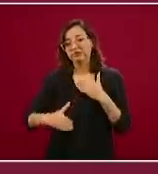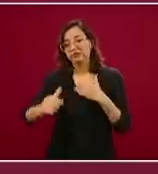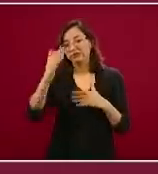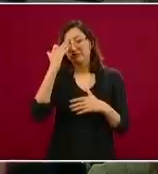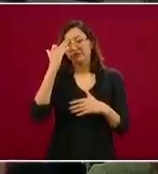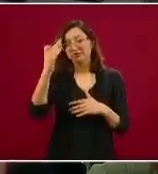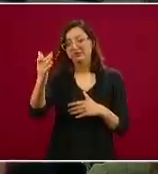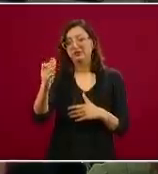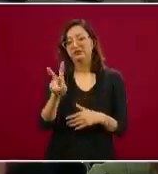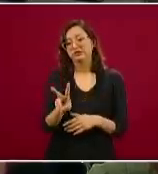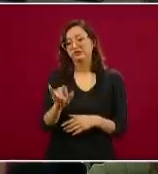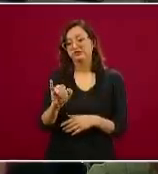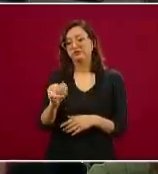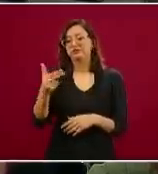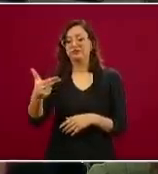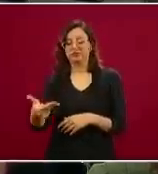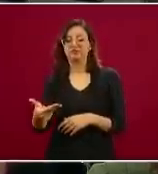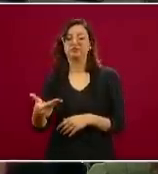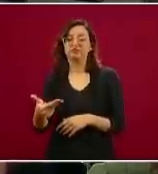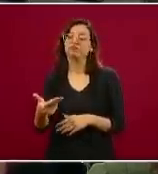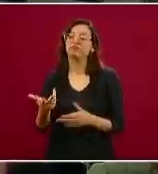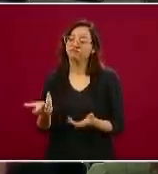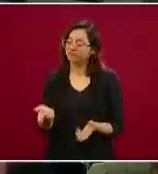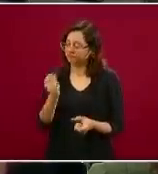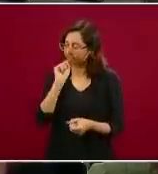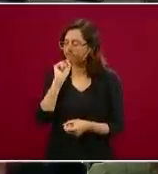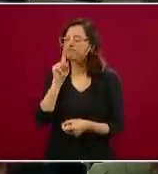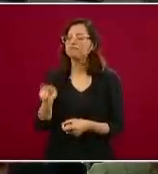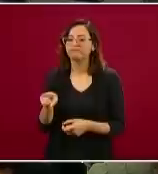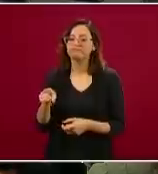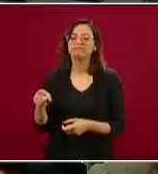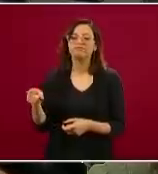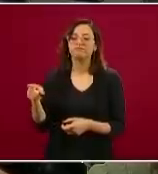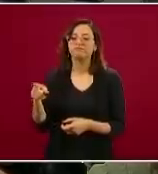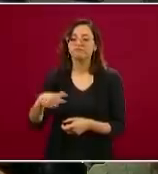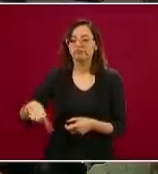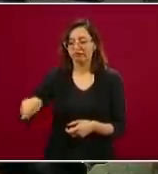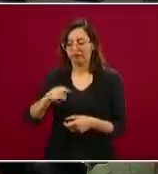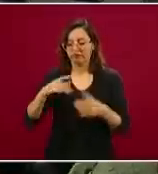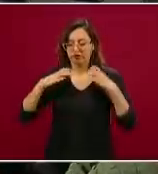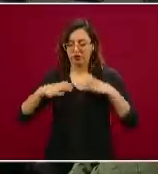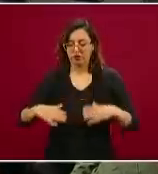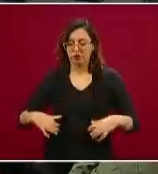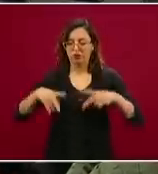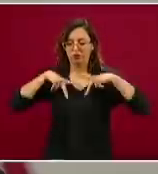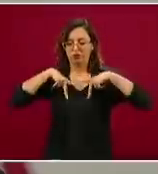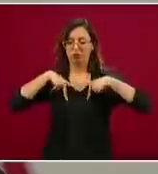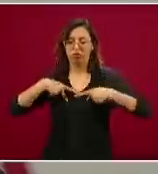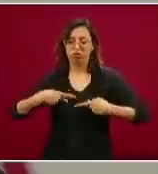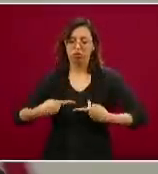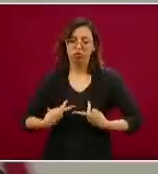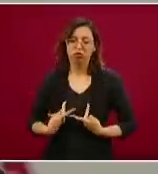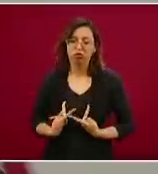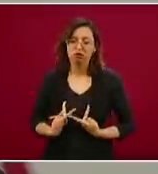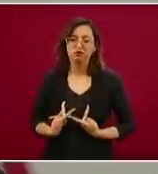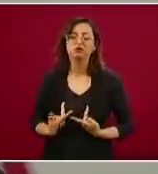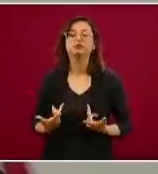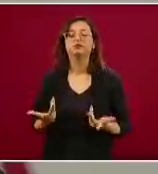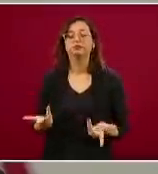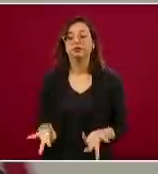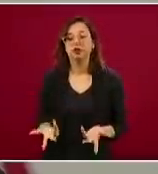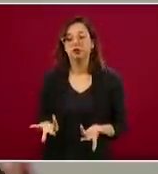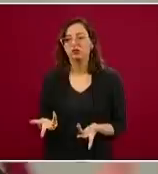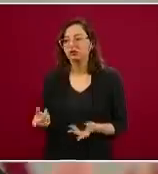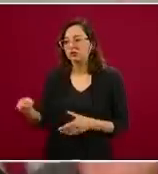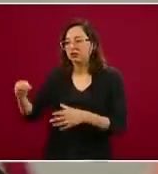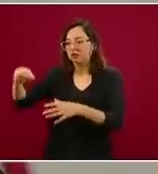por el virus VIH, el virus de la inmunodeficiencia humana, y que tengan su cuenta de CD4 muy baja. ¿Qué hay que hacer?